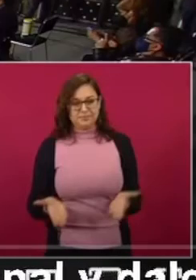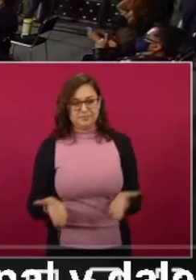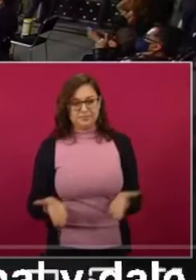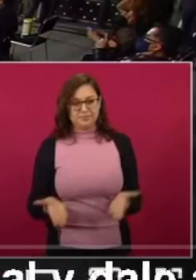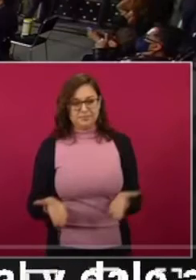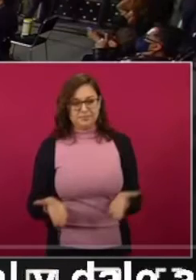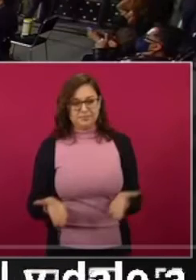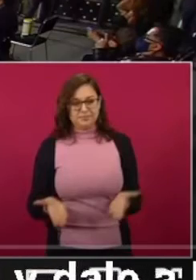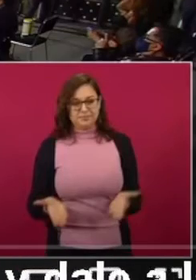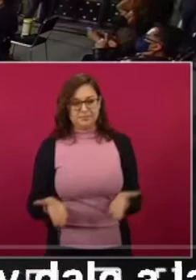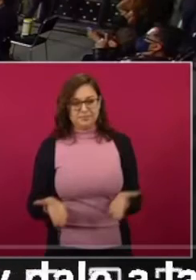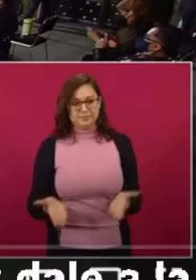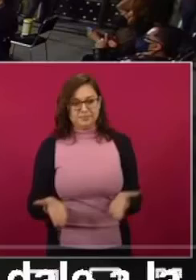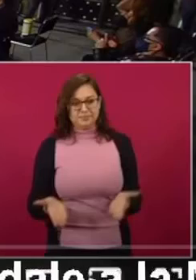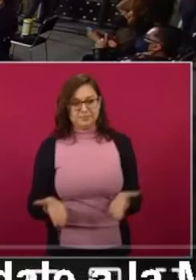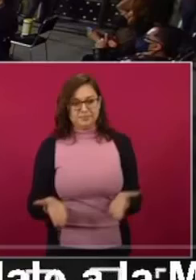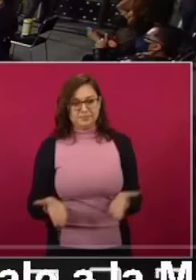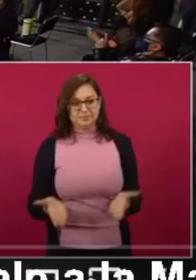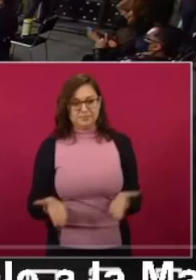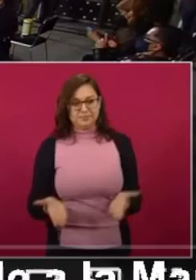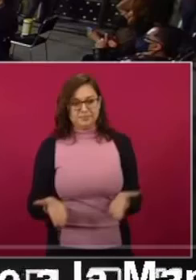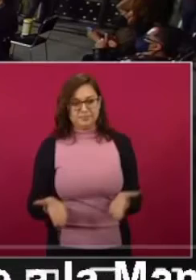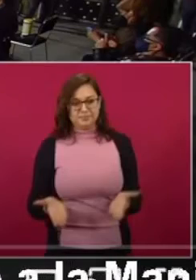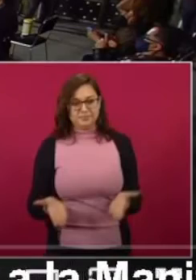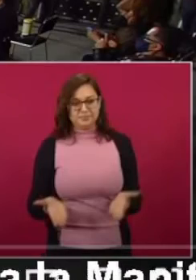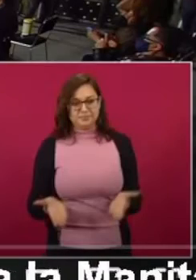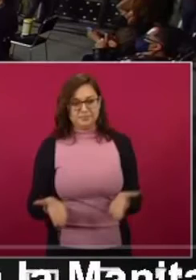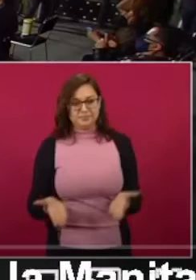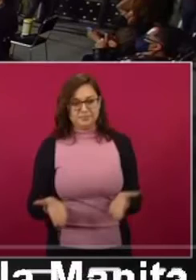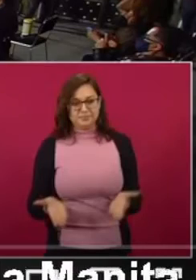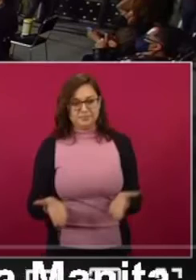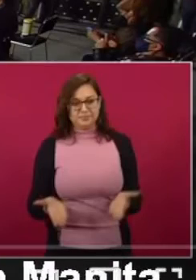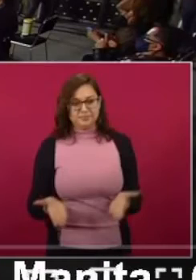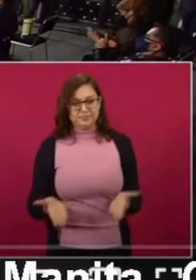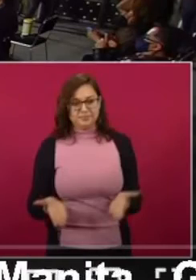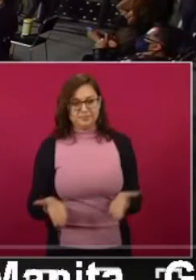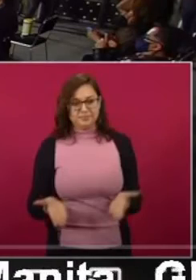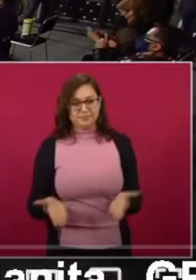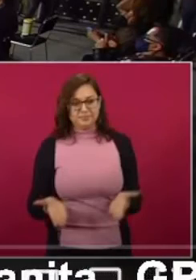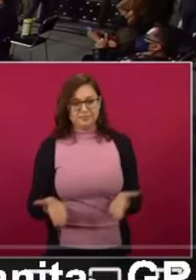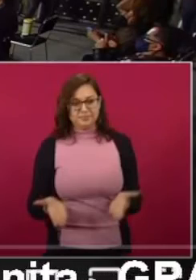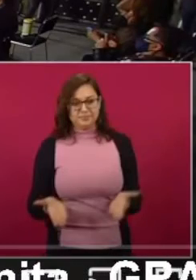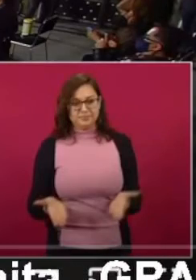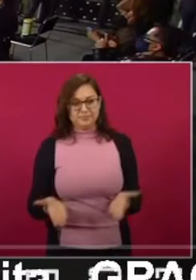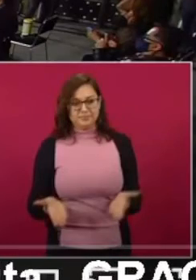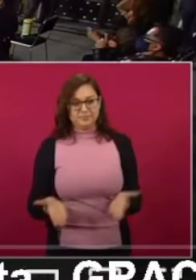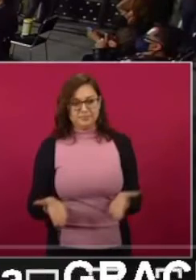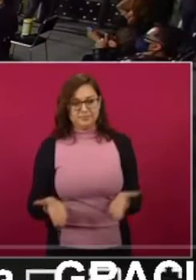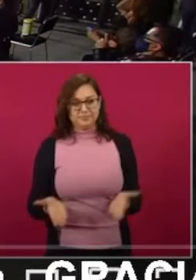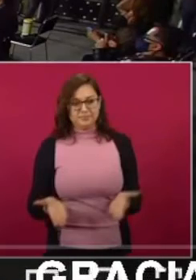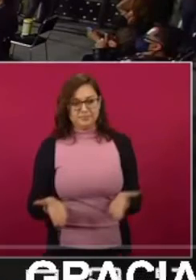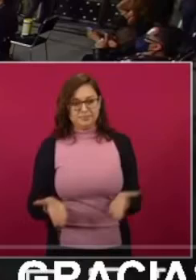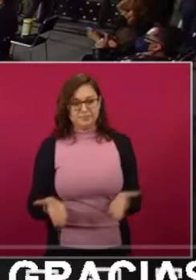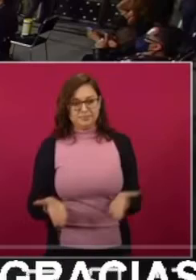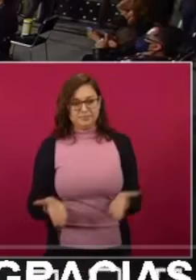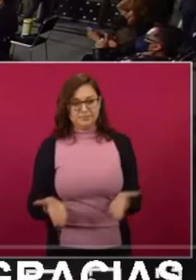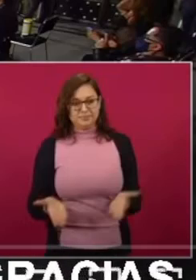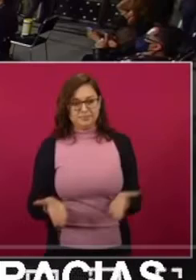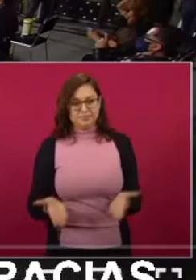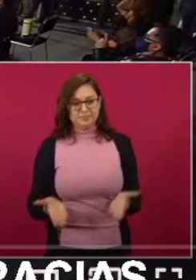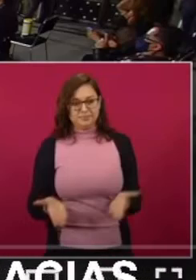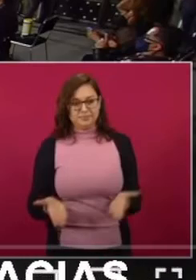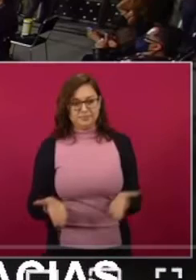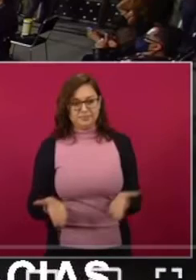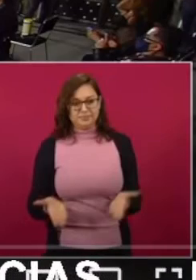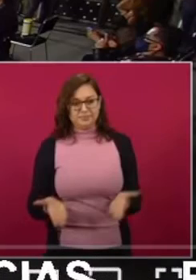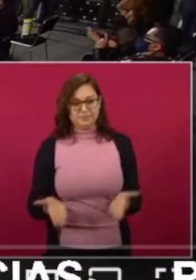por qué no porque no lo vemos más activo es tanto